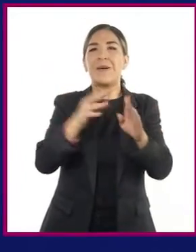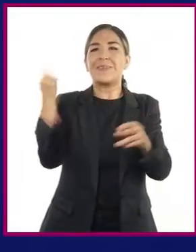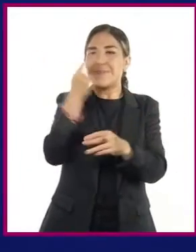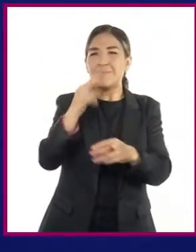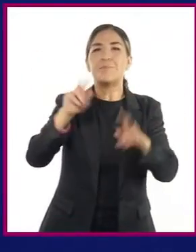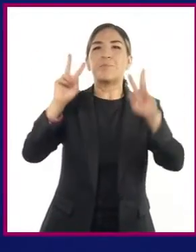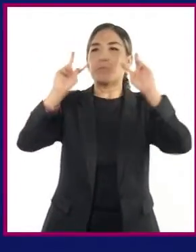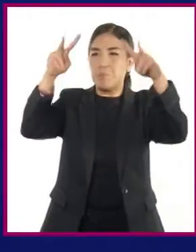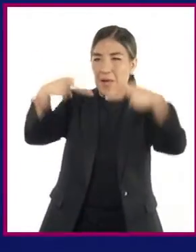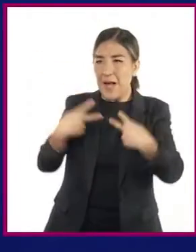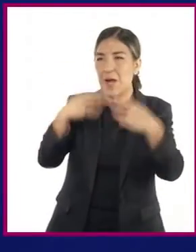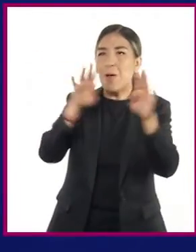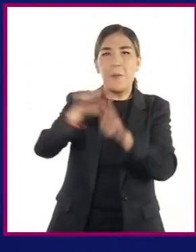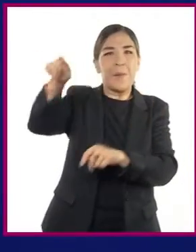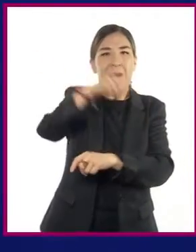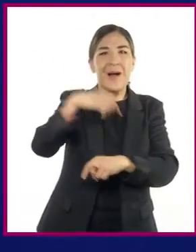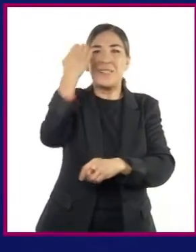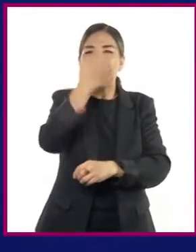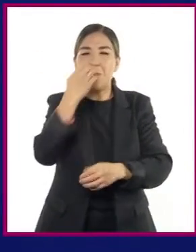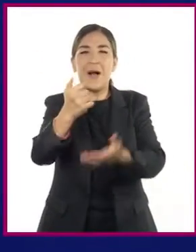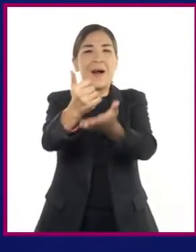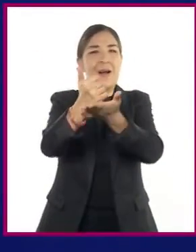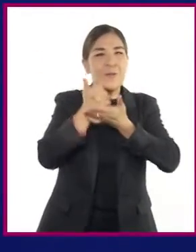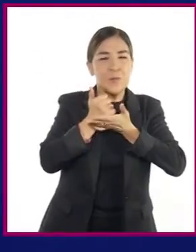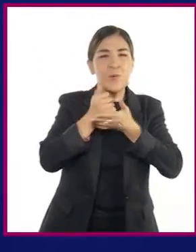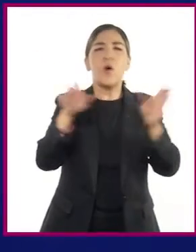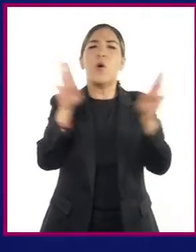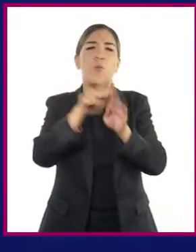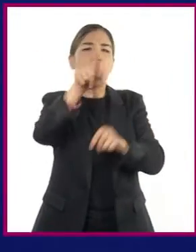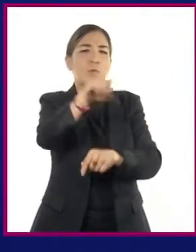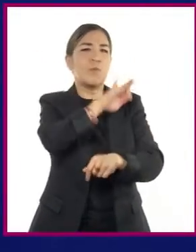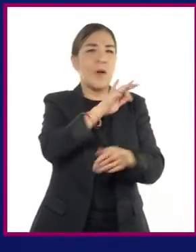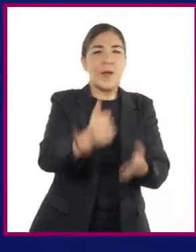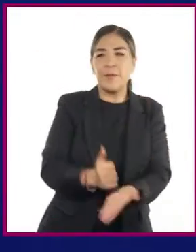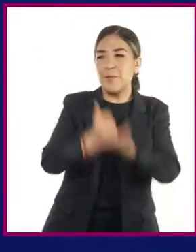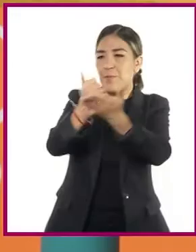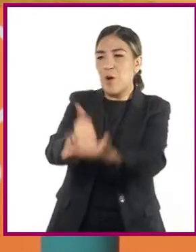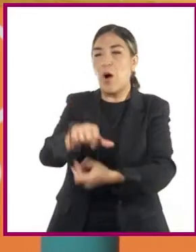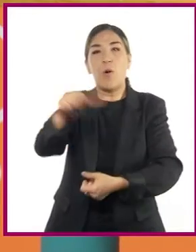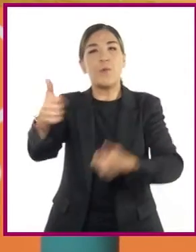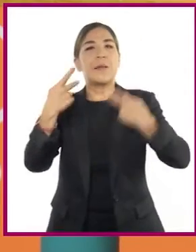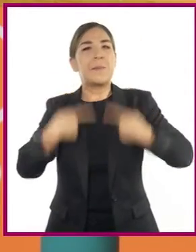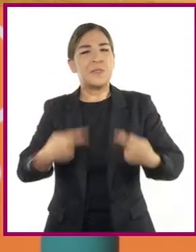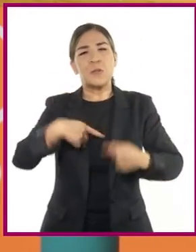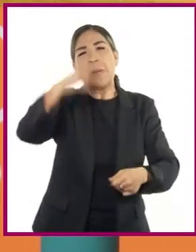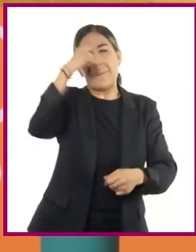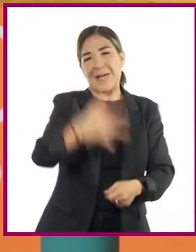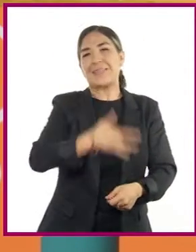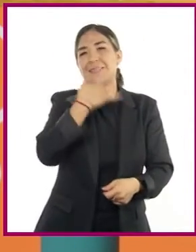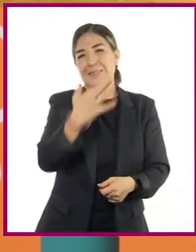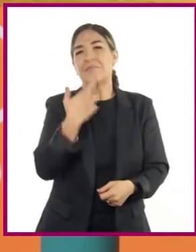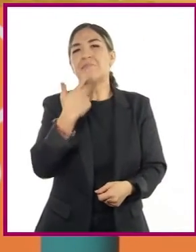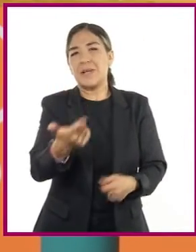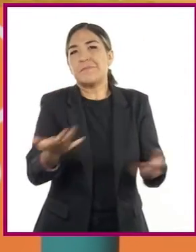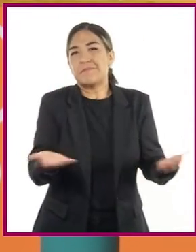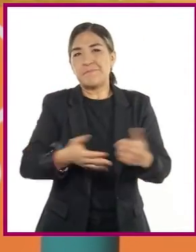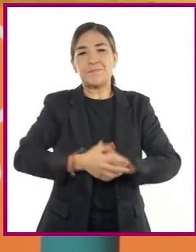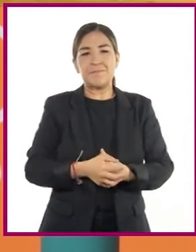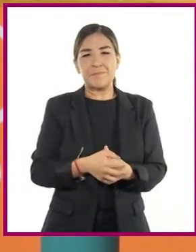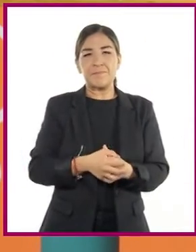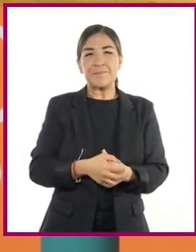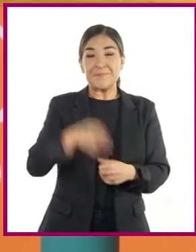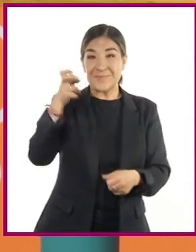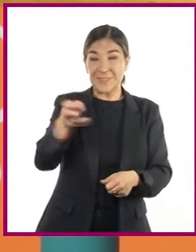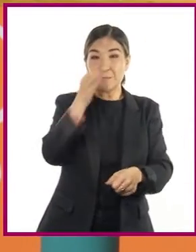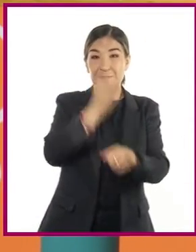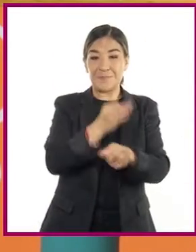en el entorno escolar? ¿Cómo pueden ayudar a otros a que se sientan mejor? Profesora, después